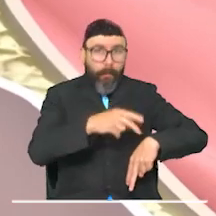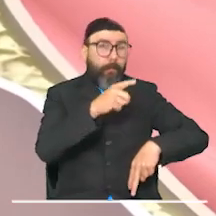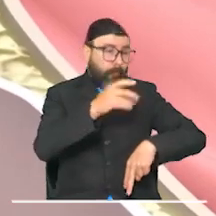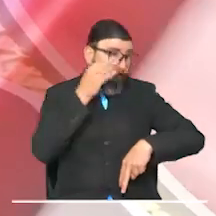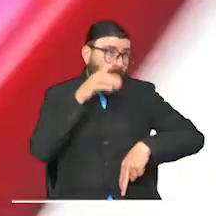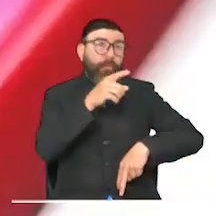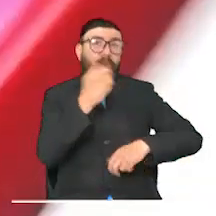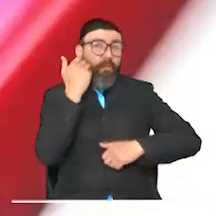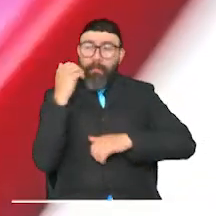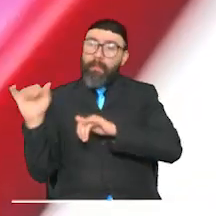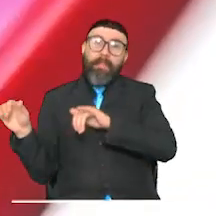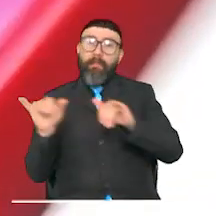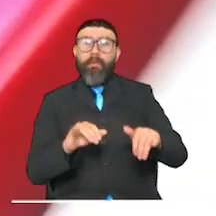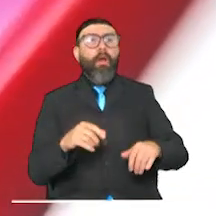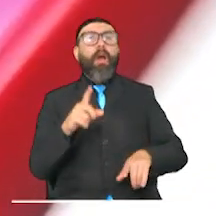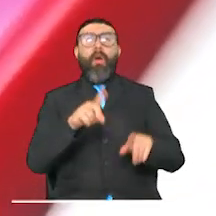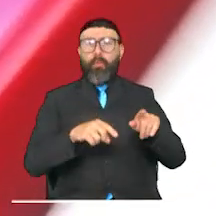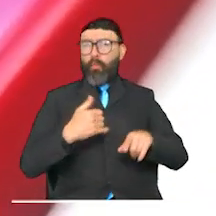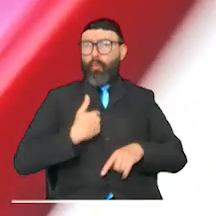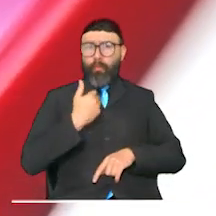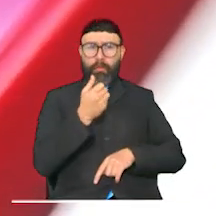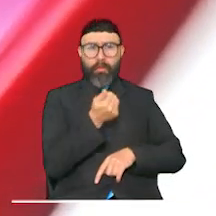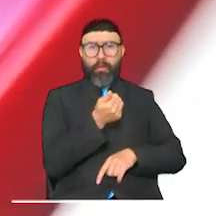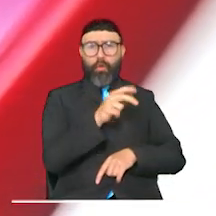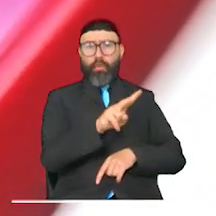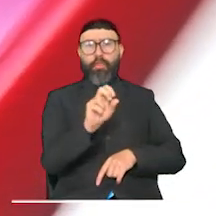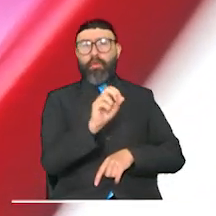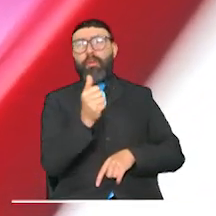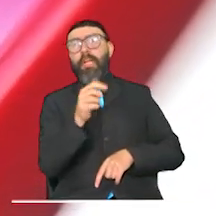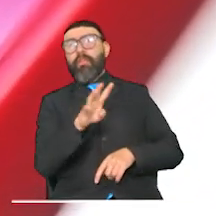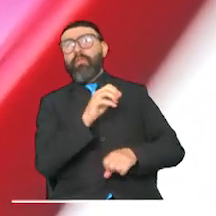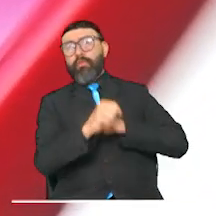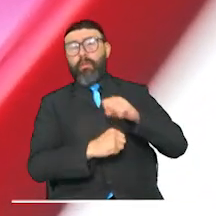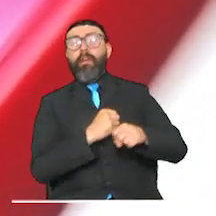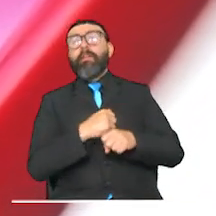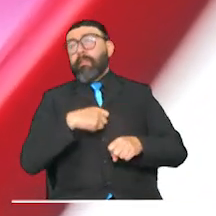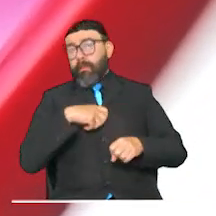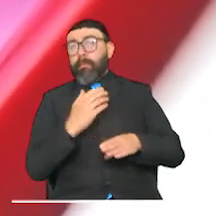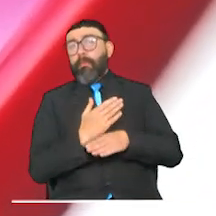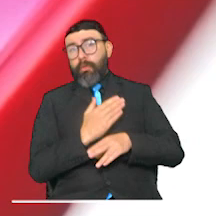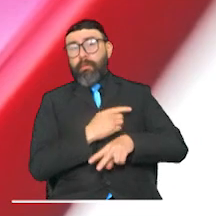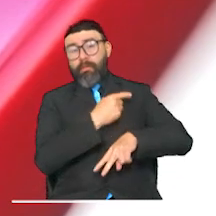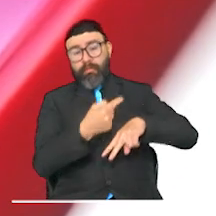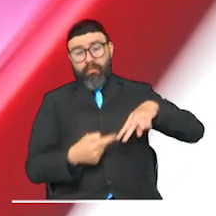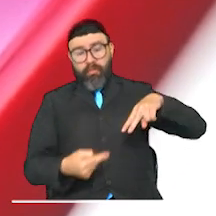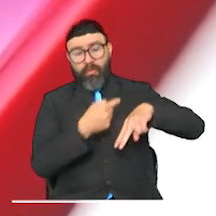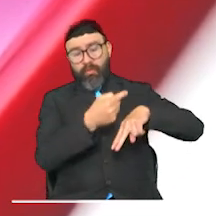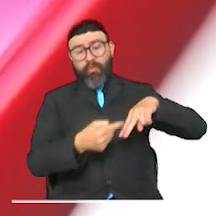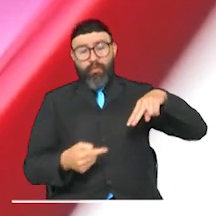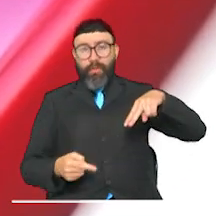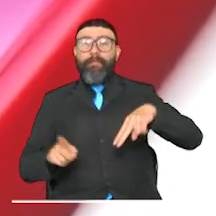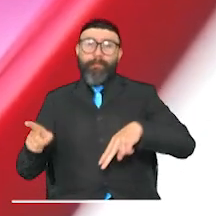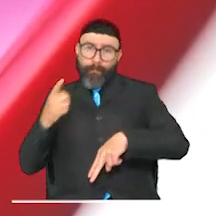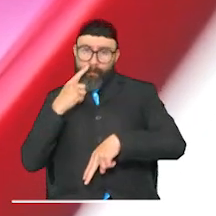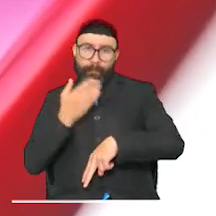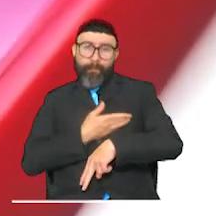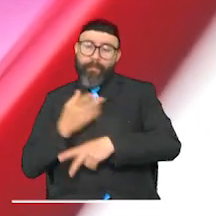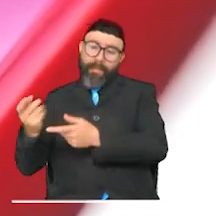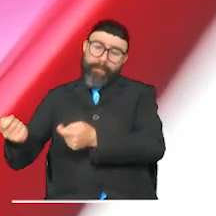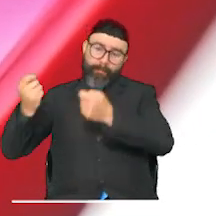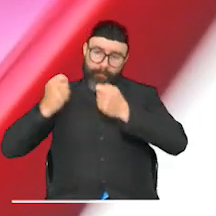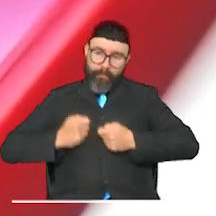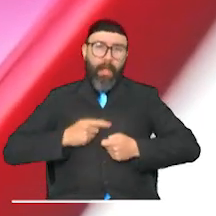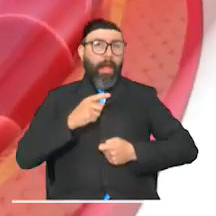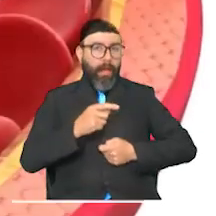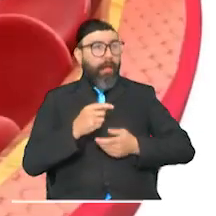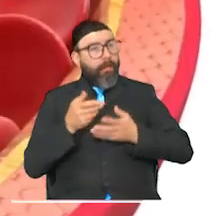pacientes de 12 14 años con con trastornos vasculares ya tenemos la herencia pues entonces vamos a trabajar sobre la profilaxis